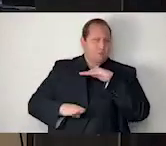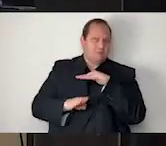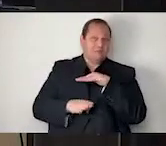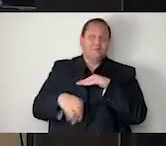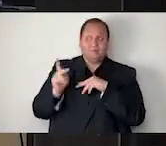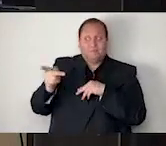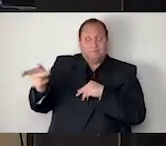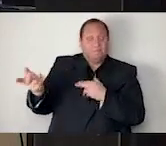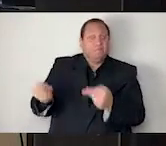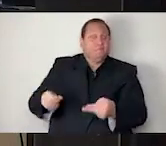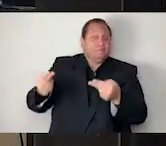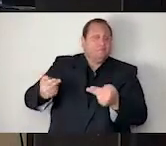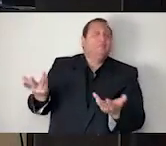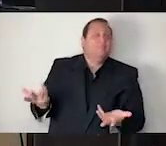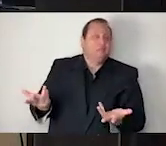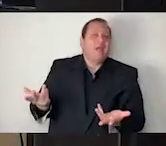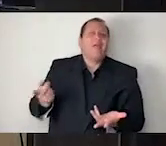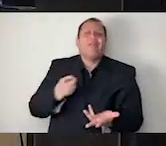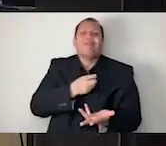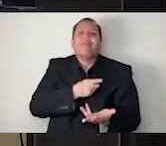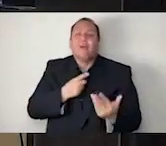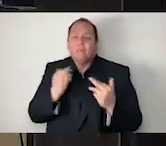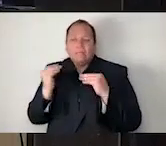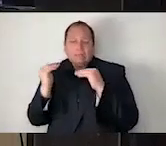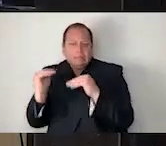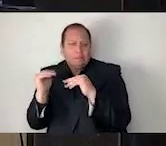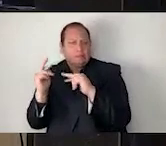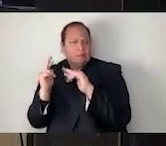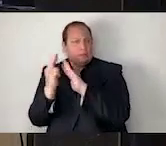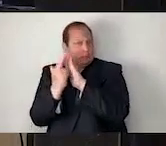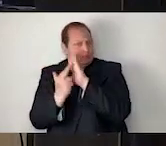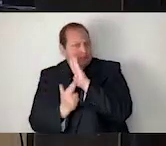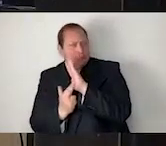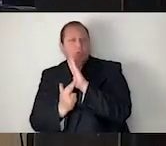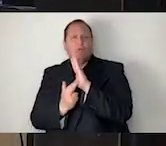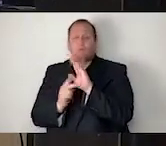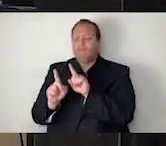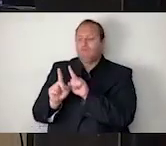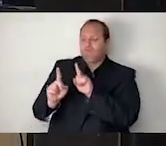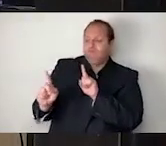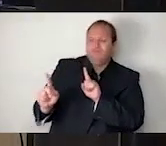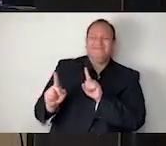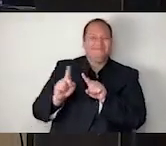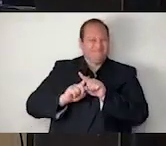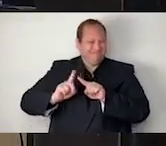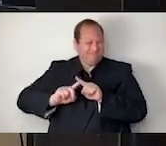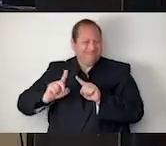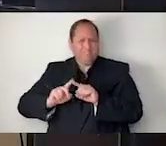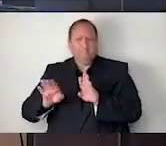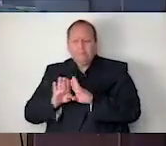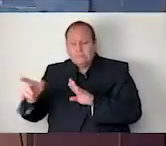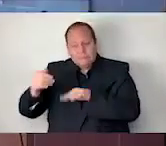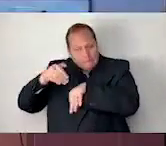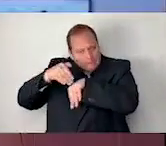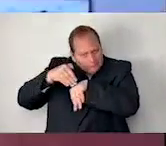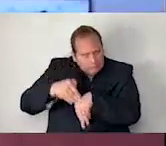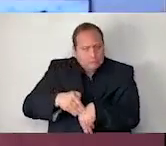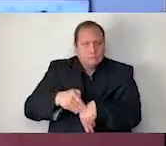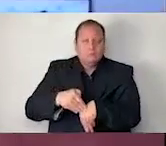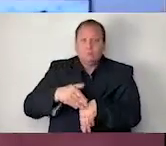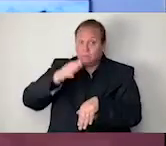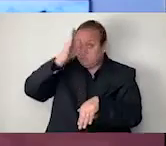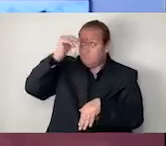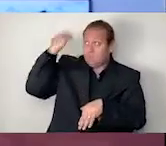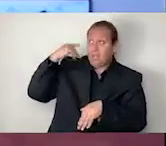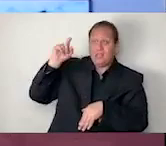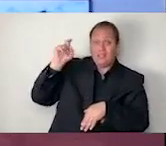cumplir pues precisamente eso este acuerdo que data el 31 de marzo y cumplir a cabalidad las glosas que